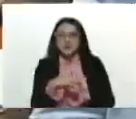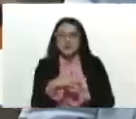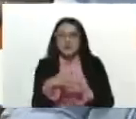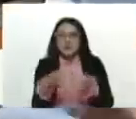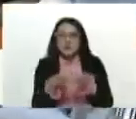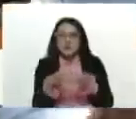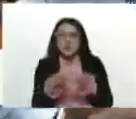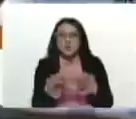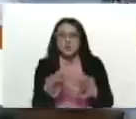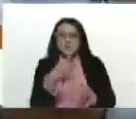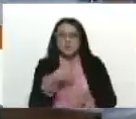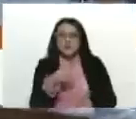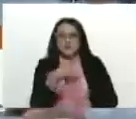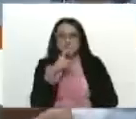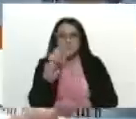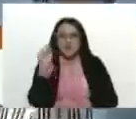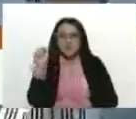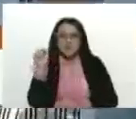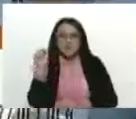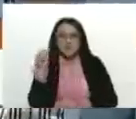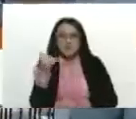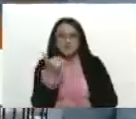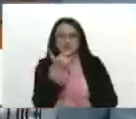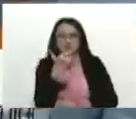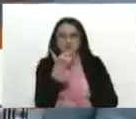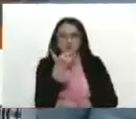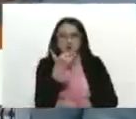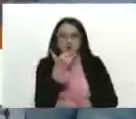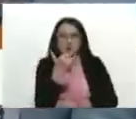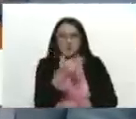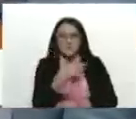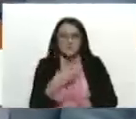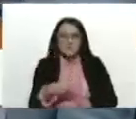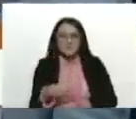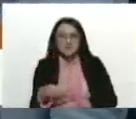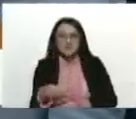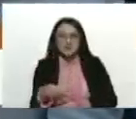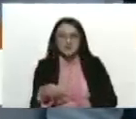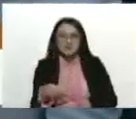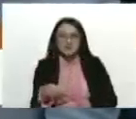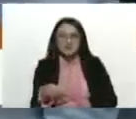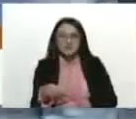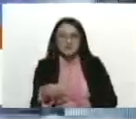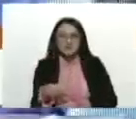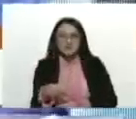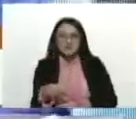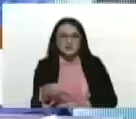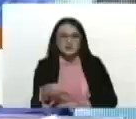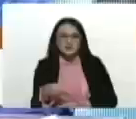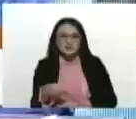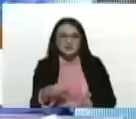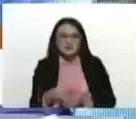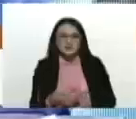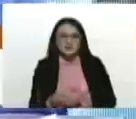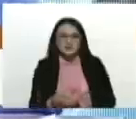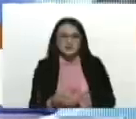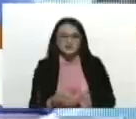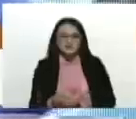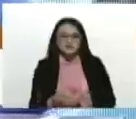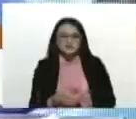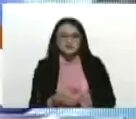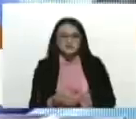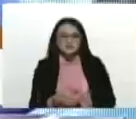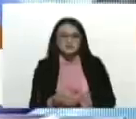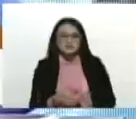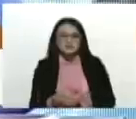del compañero presidente Nicolás Maduro que se equivocaron con el presidente pero de punta a punta lo